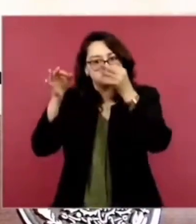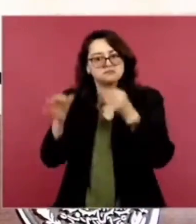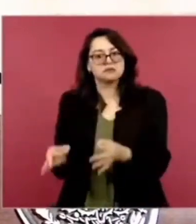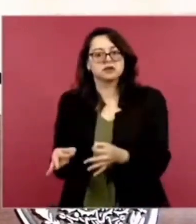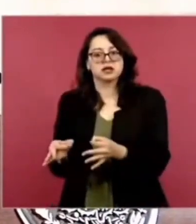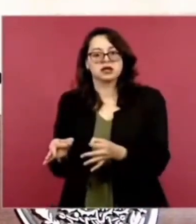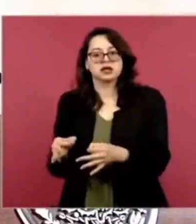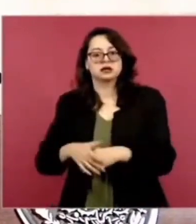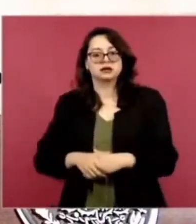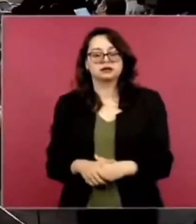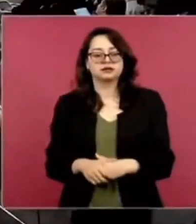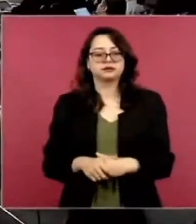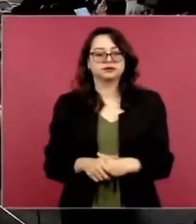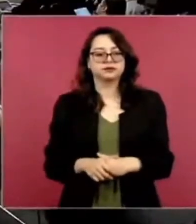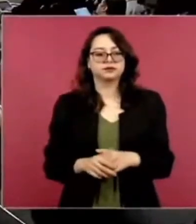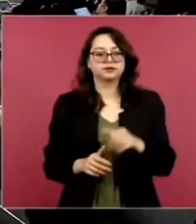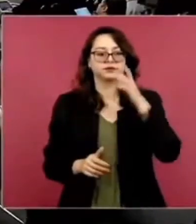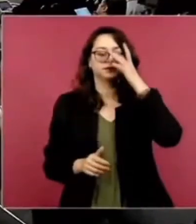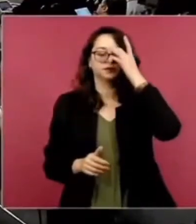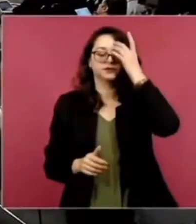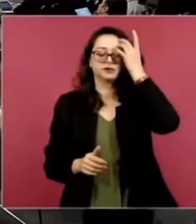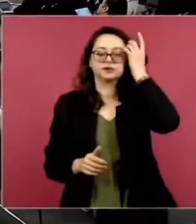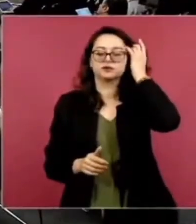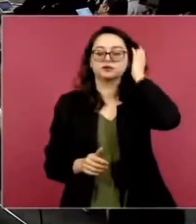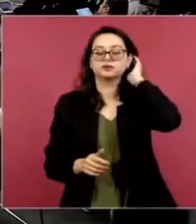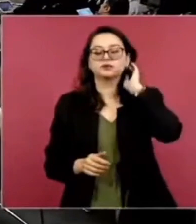porque el aumento